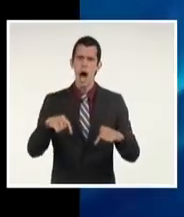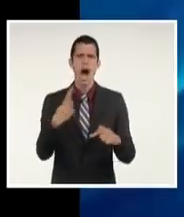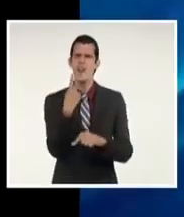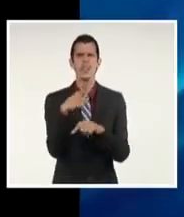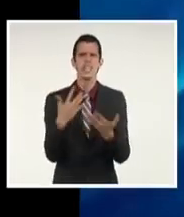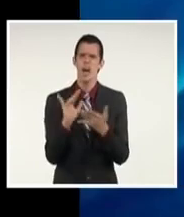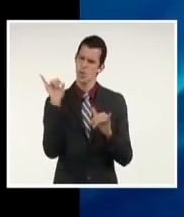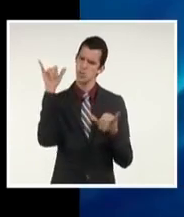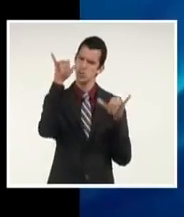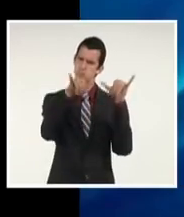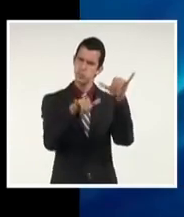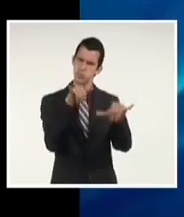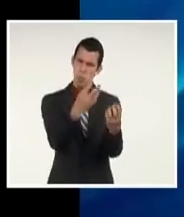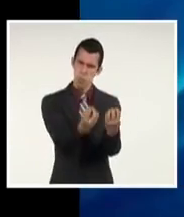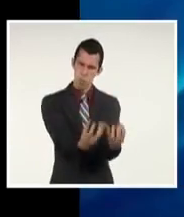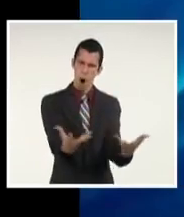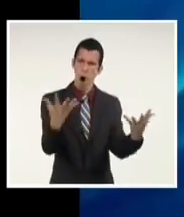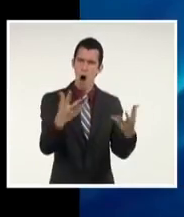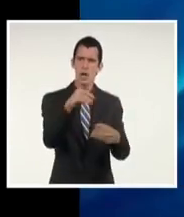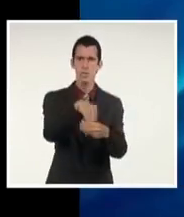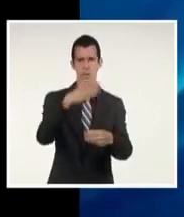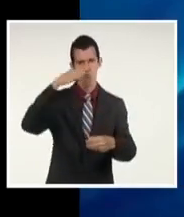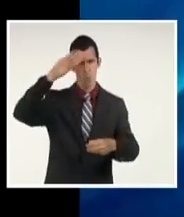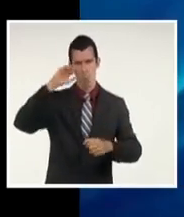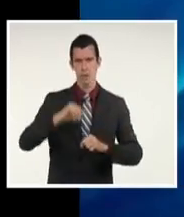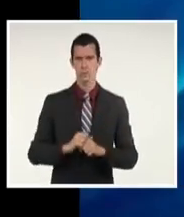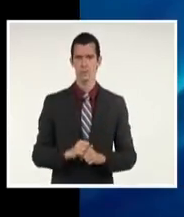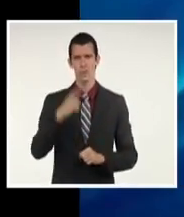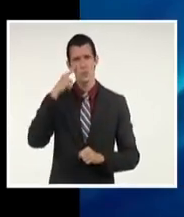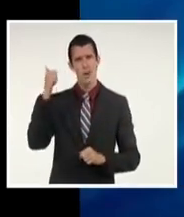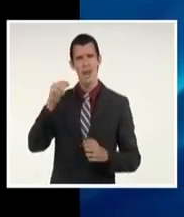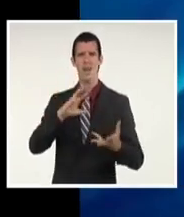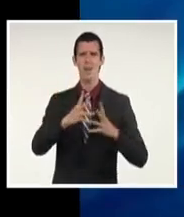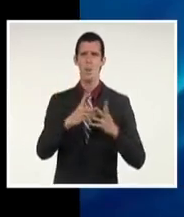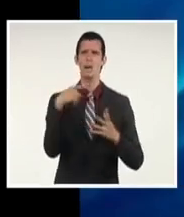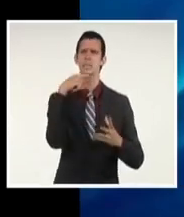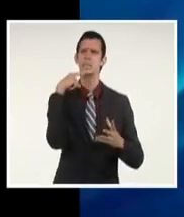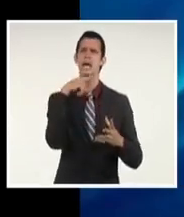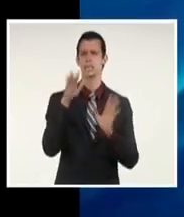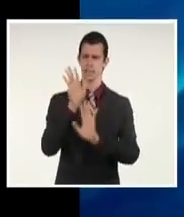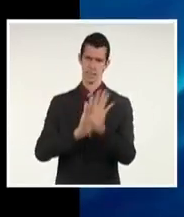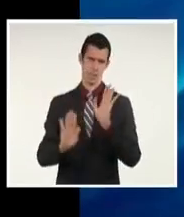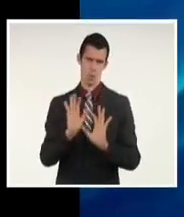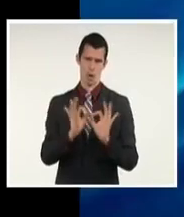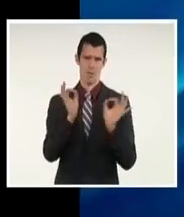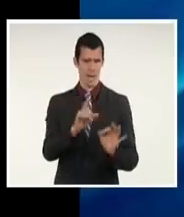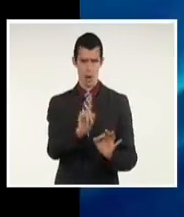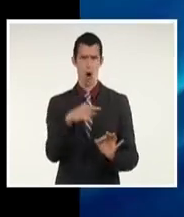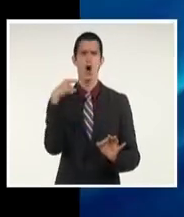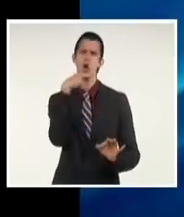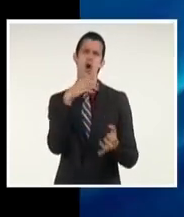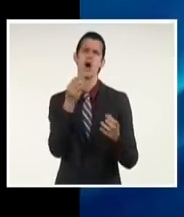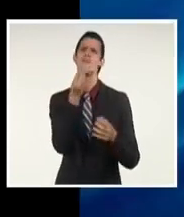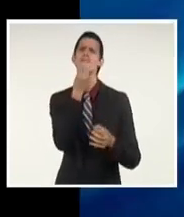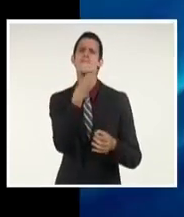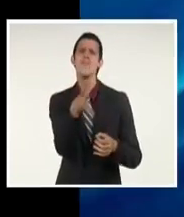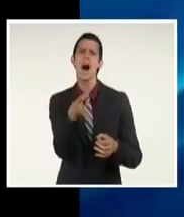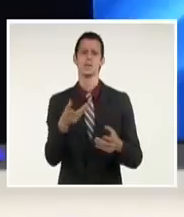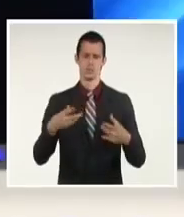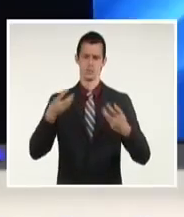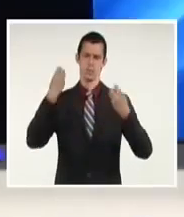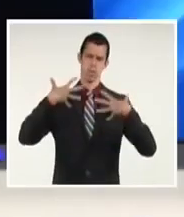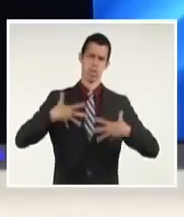pueden apreciar, con las ropas manchadas de rojo, simulando sangre. Ese es el mensaje manipulador que quieren enviar de que en